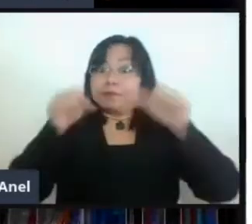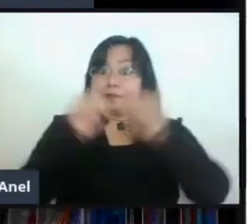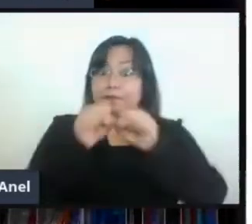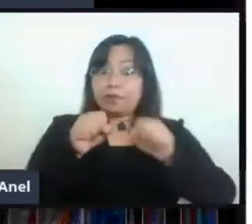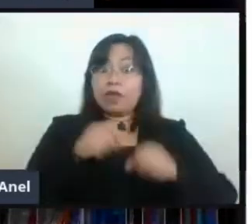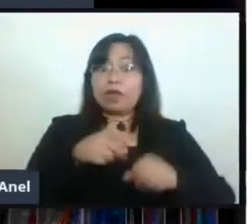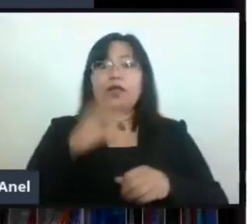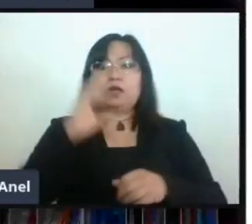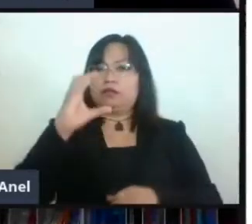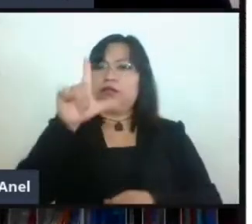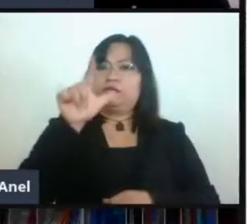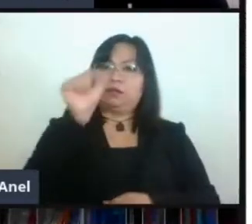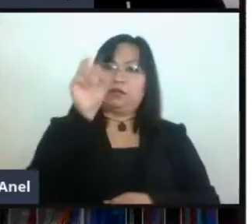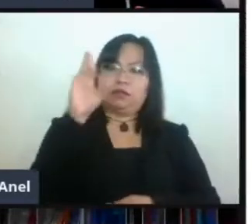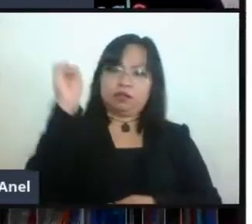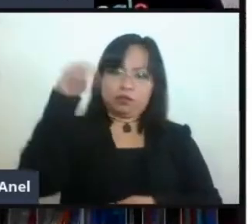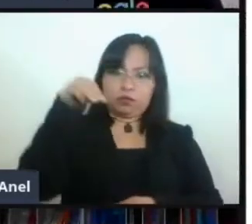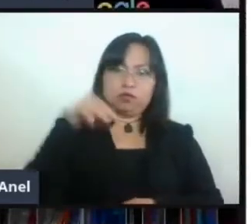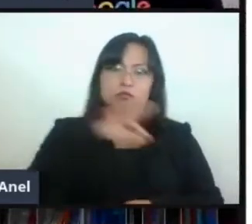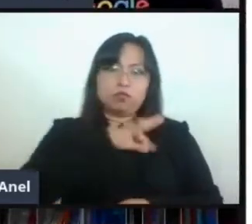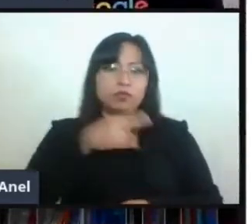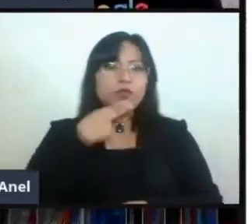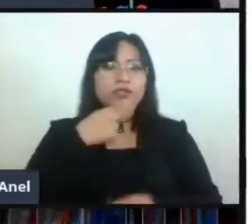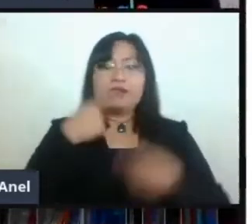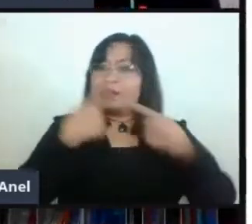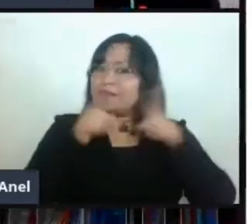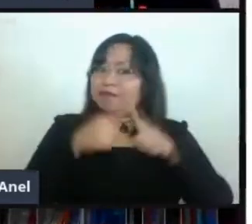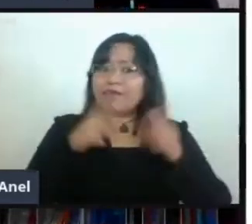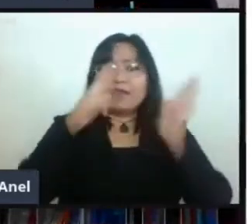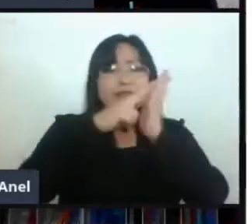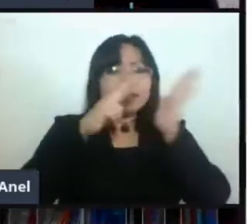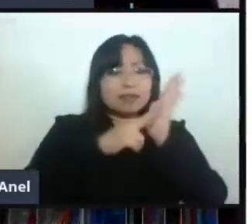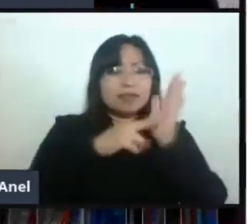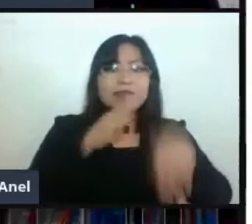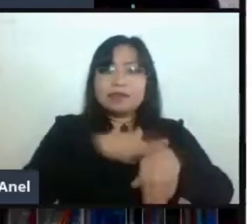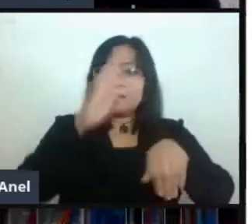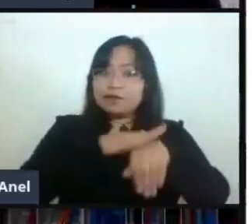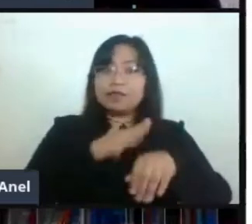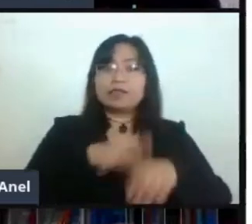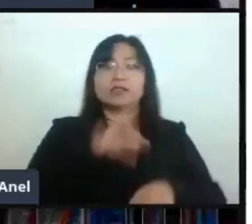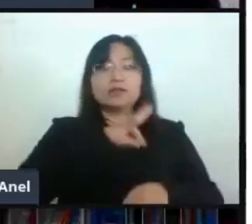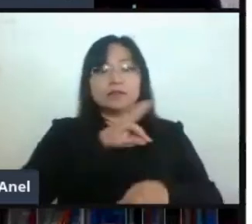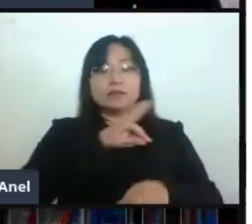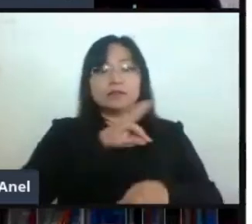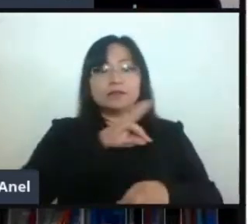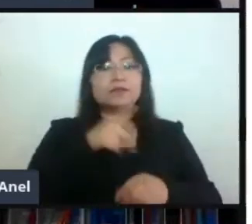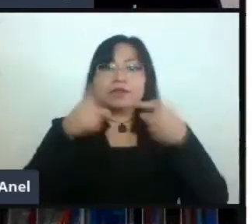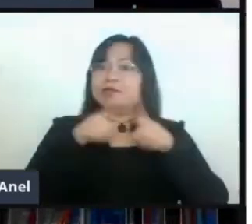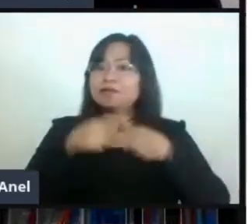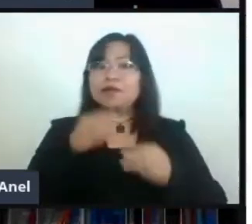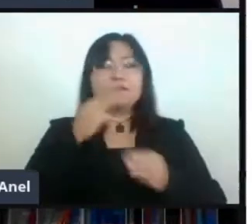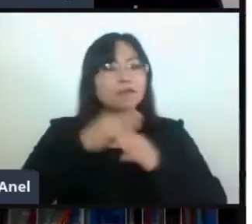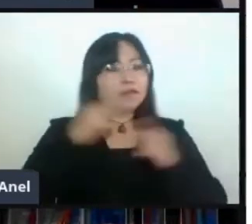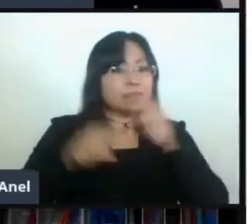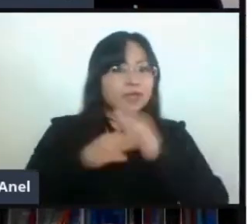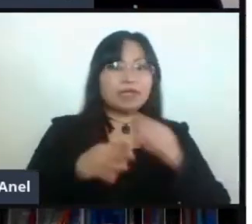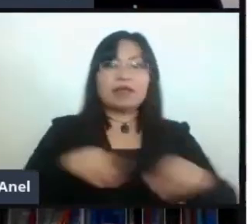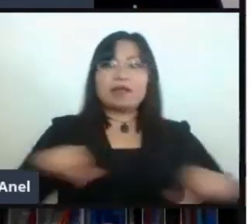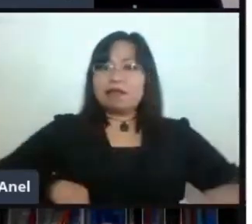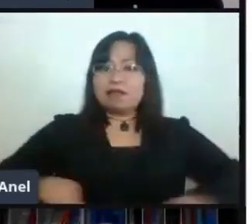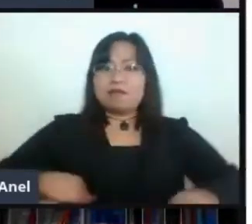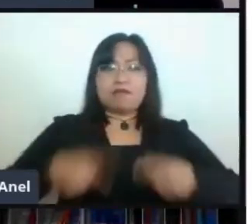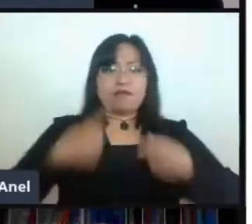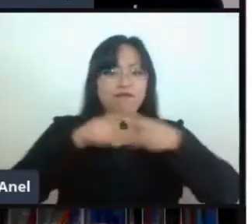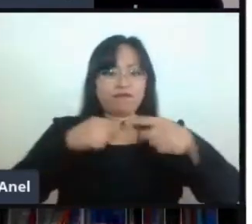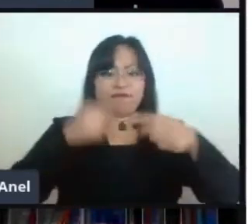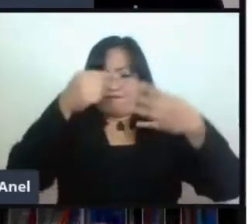crear rúbricas, actividades enfocadas en el logro, anuncios, material didáctico, podemos publicar una gran cantidad